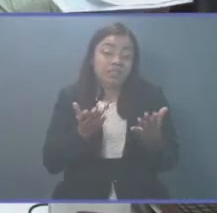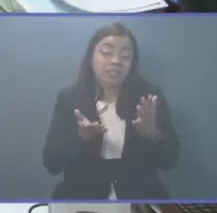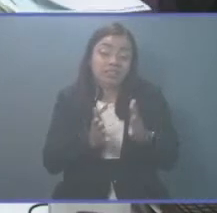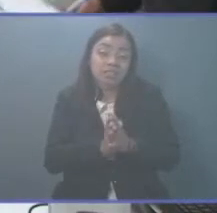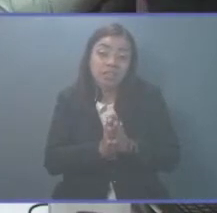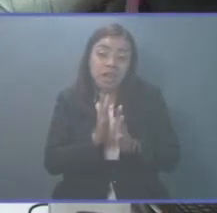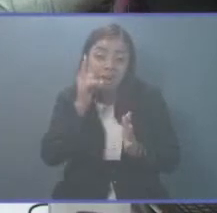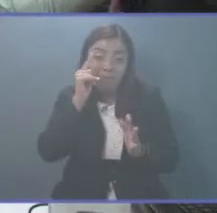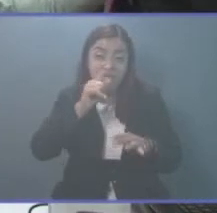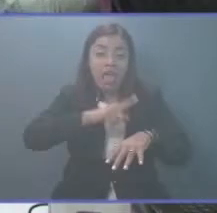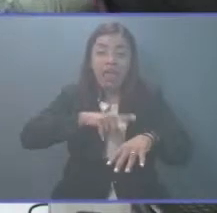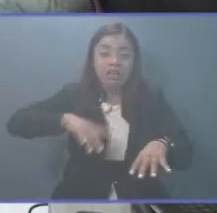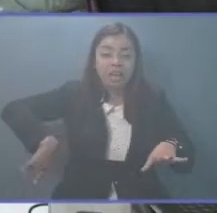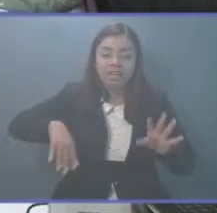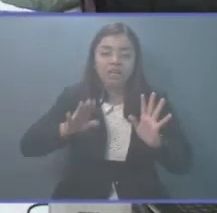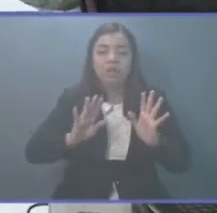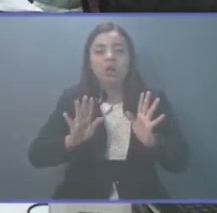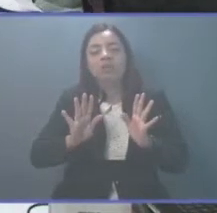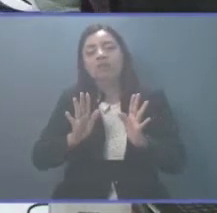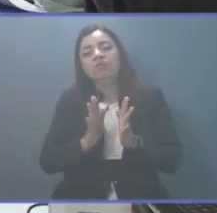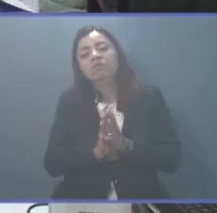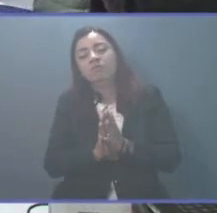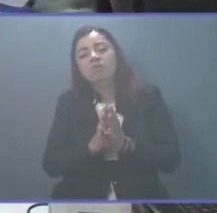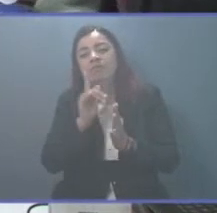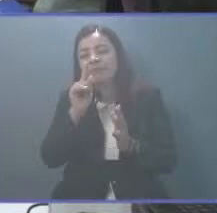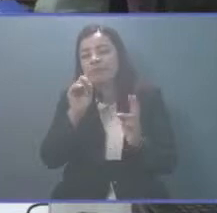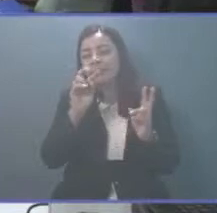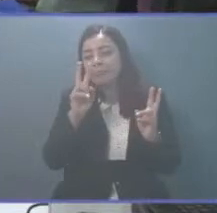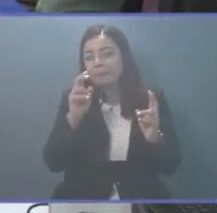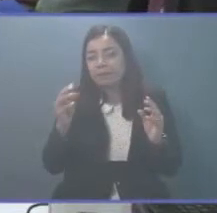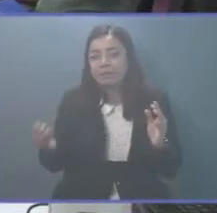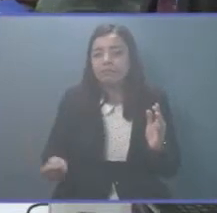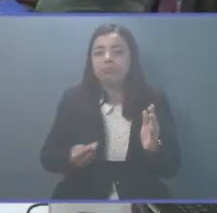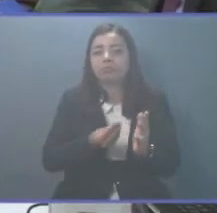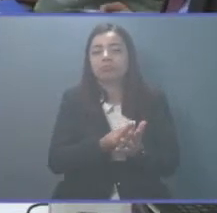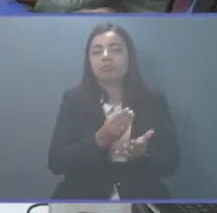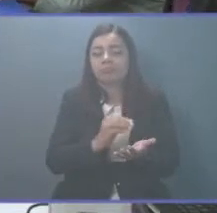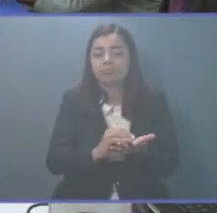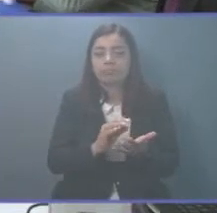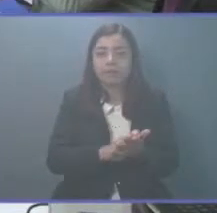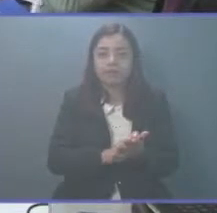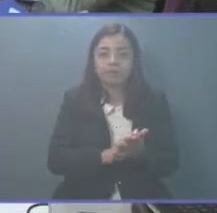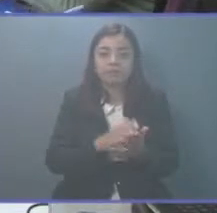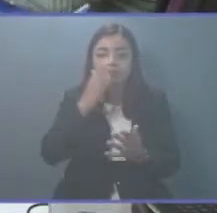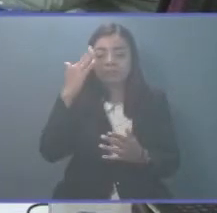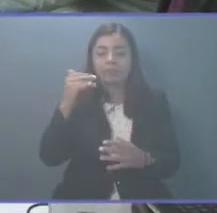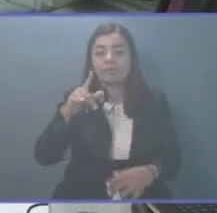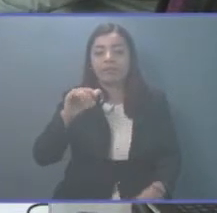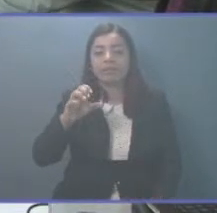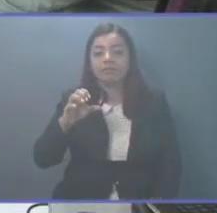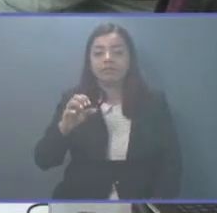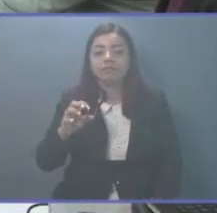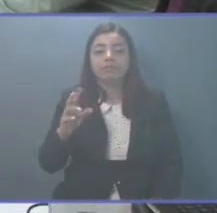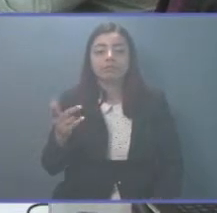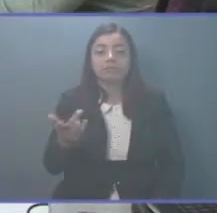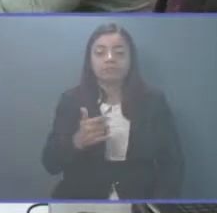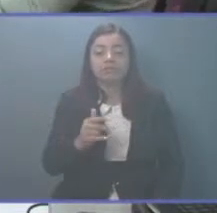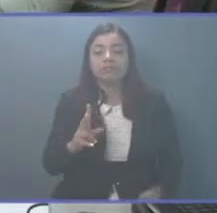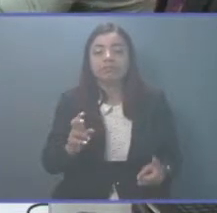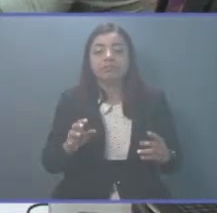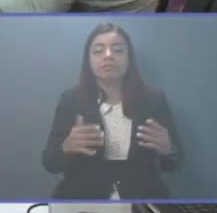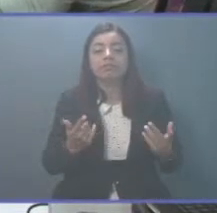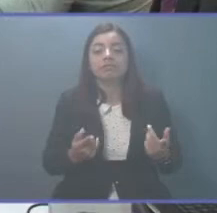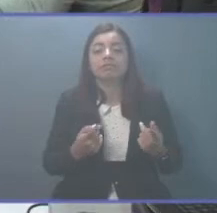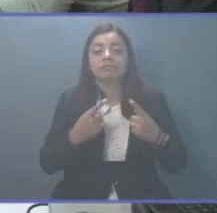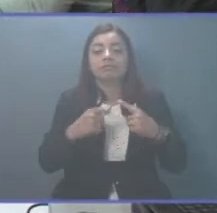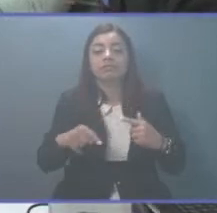tarde para las cosas positivas. Es un tema que tiene redactado la licenciada Veleta aquí, referente a cuando